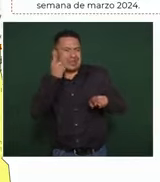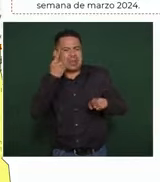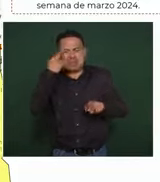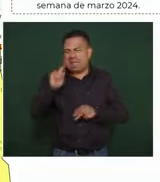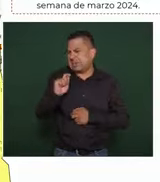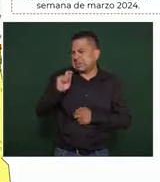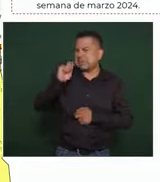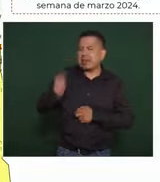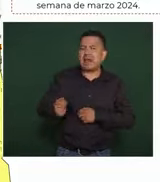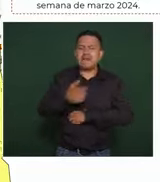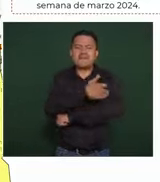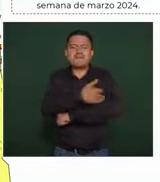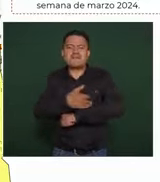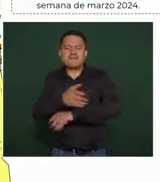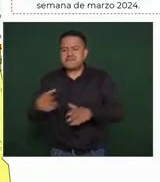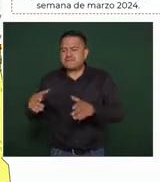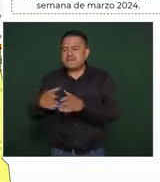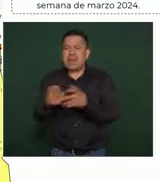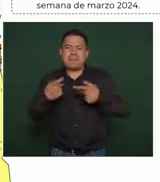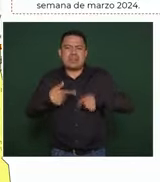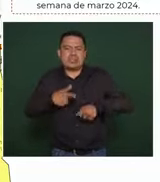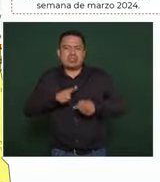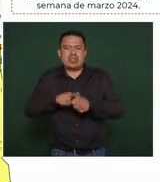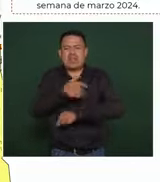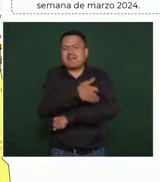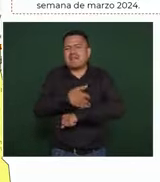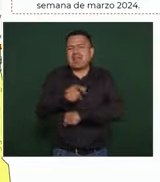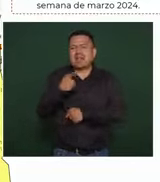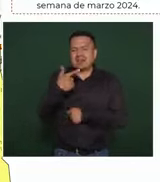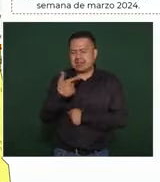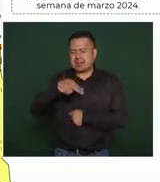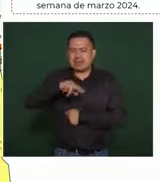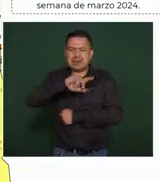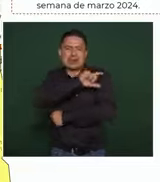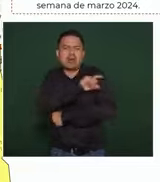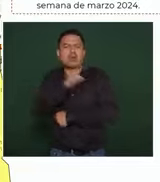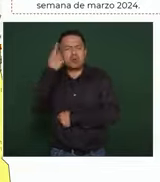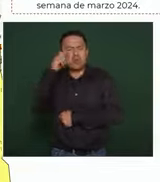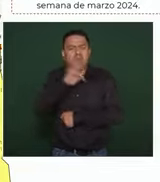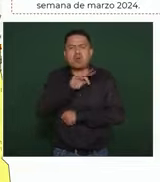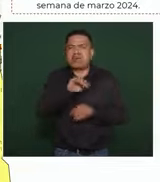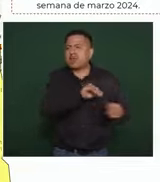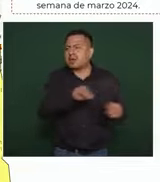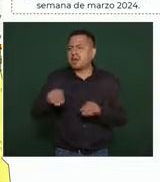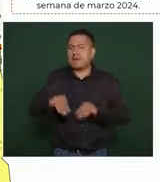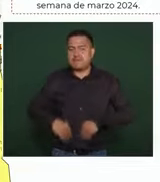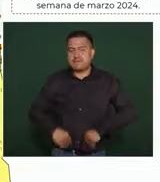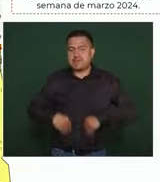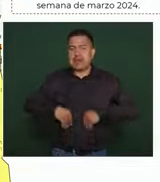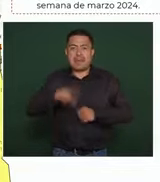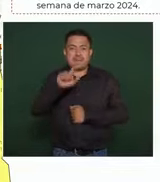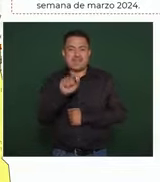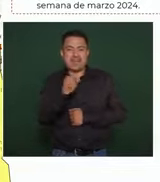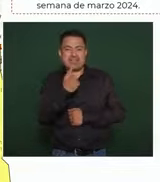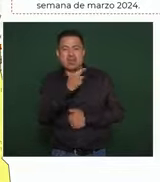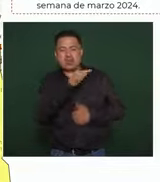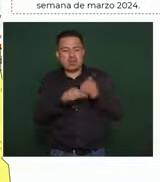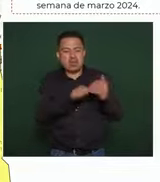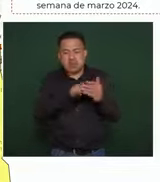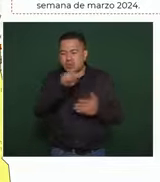que las familias del personal de la Guardia puedan tener donde vivir. De estas 21